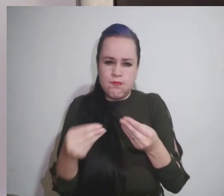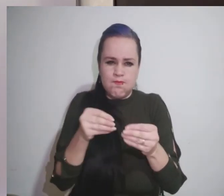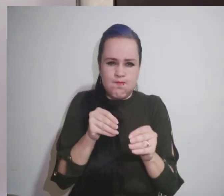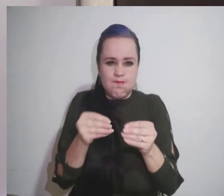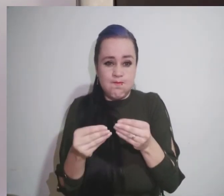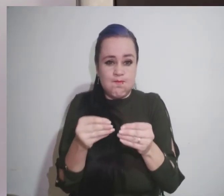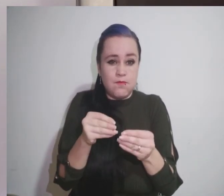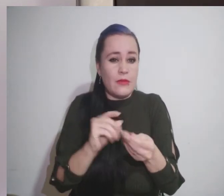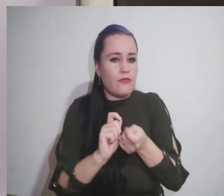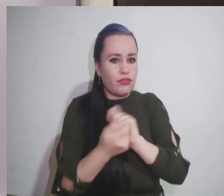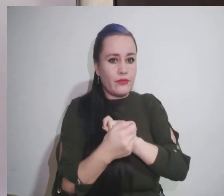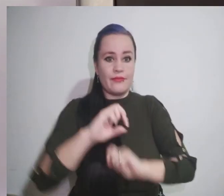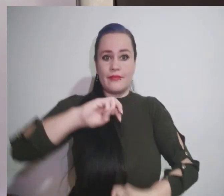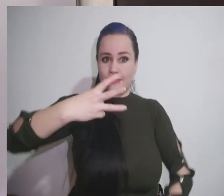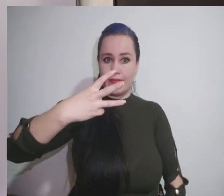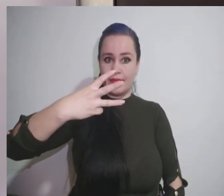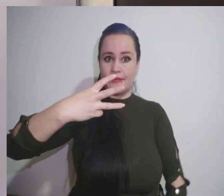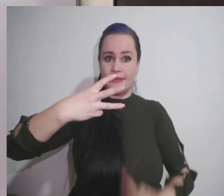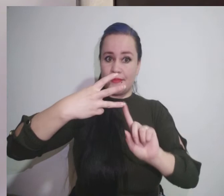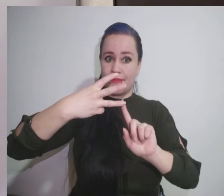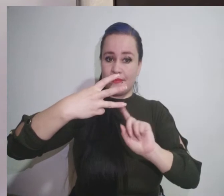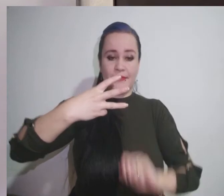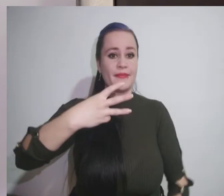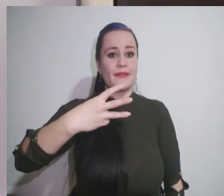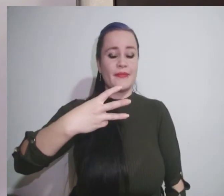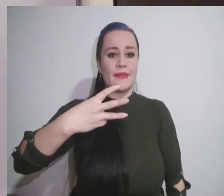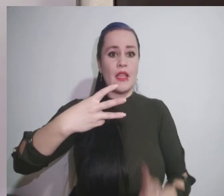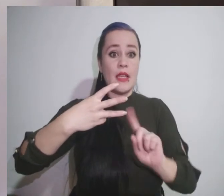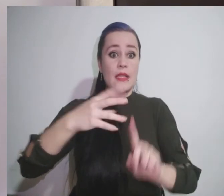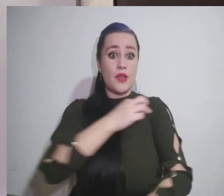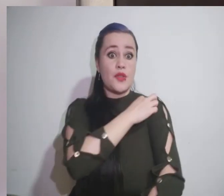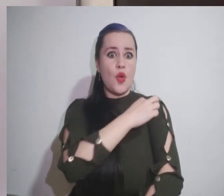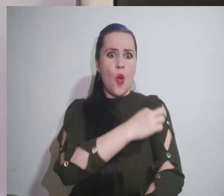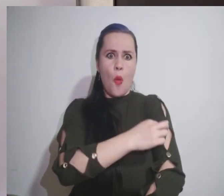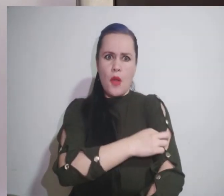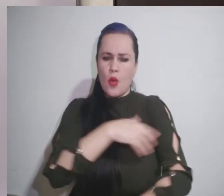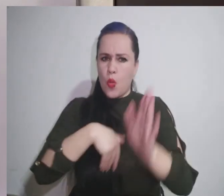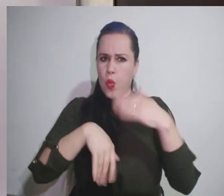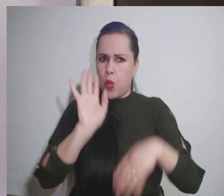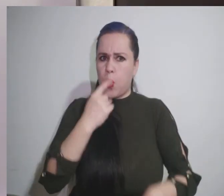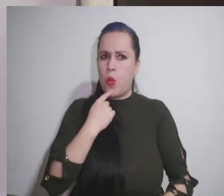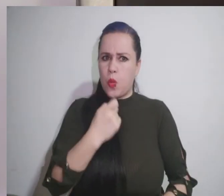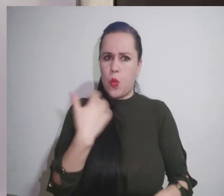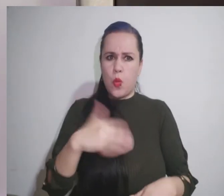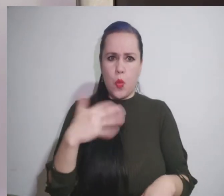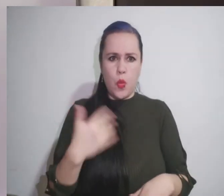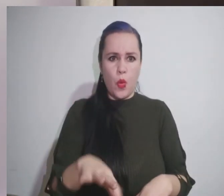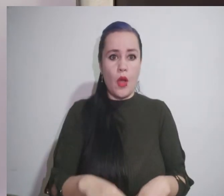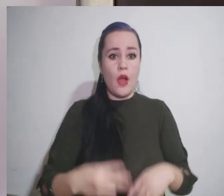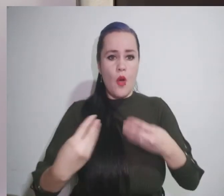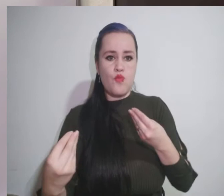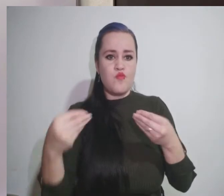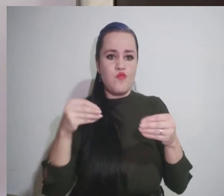complejas y es aquí donde entra la estructura terciaria. En este nivel son proteínas